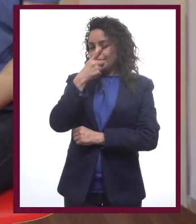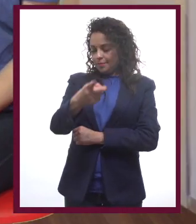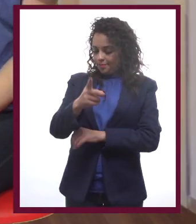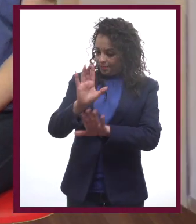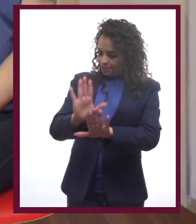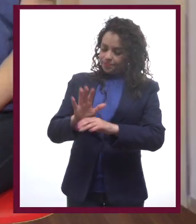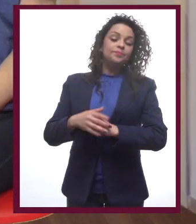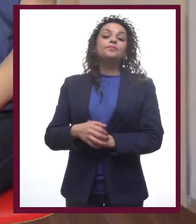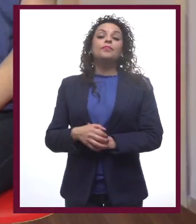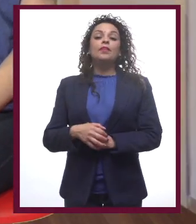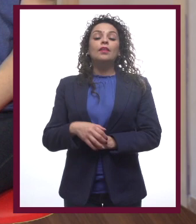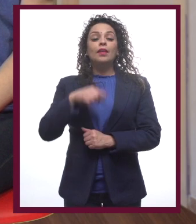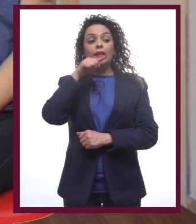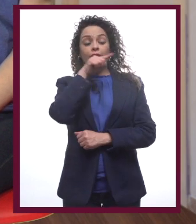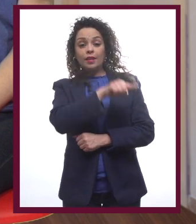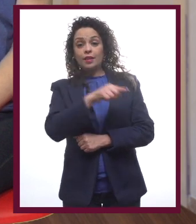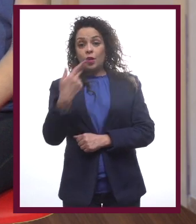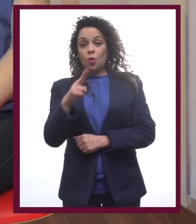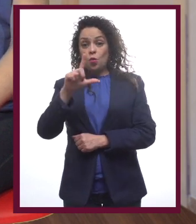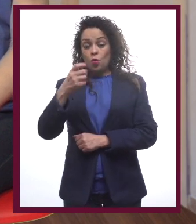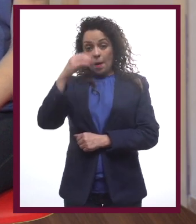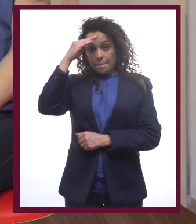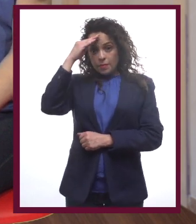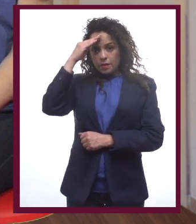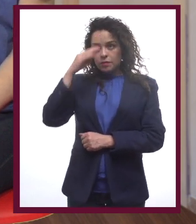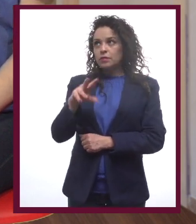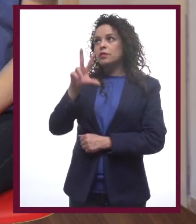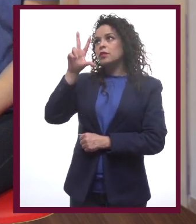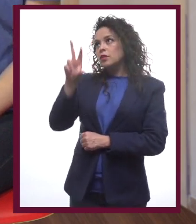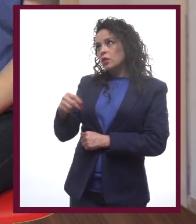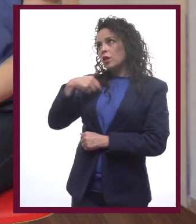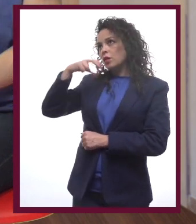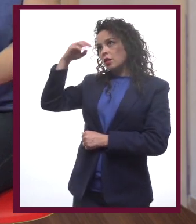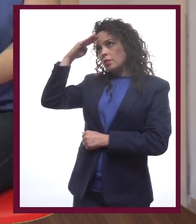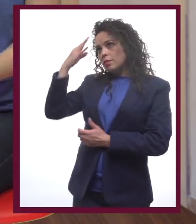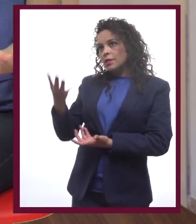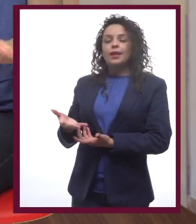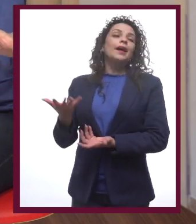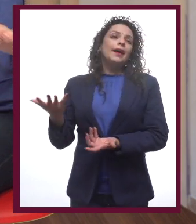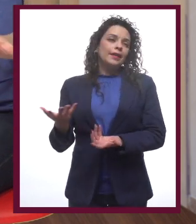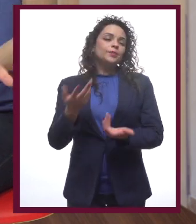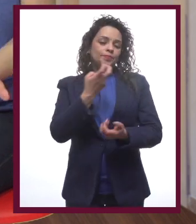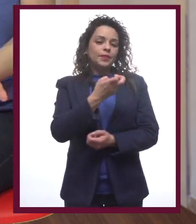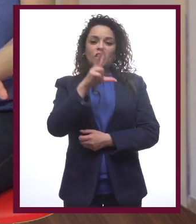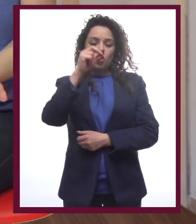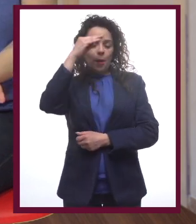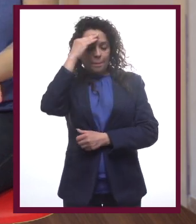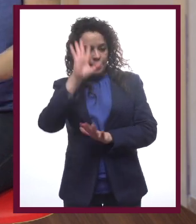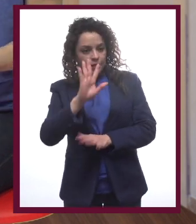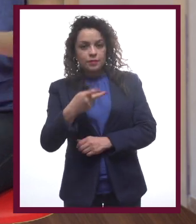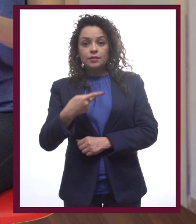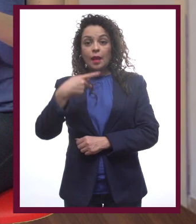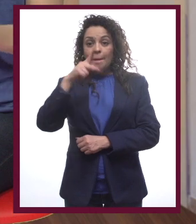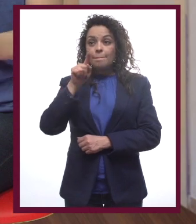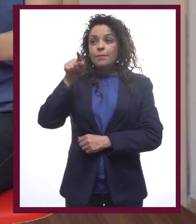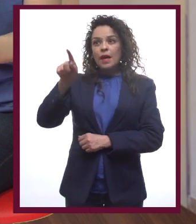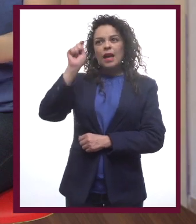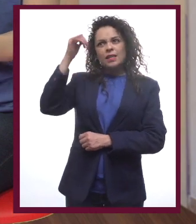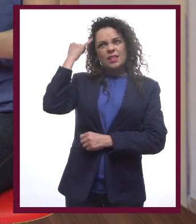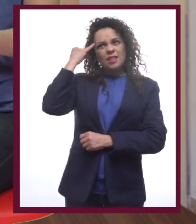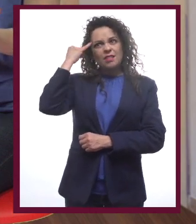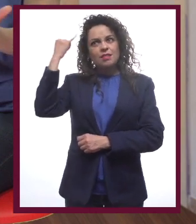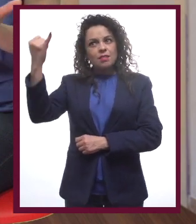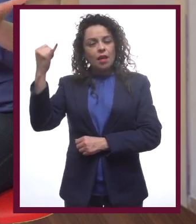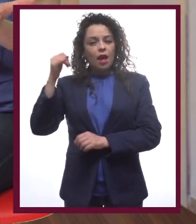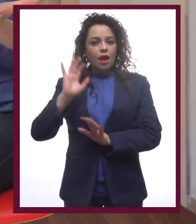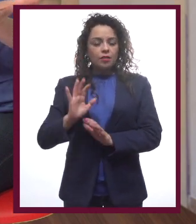yo. Resulta que Hugo piensa que... No es que lo piense. Bueno, no es que lo piense, pero se tragó la